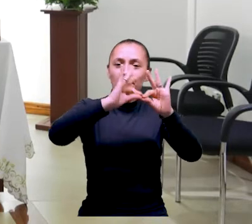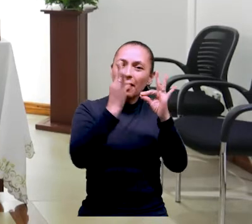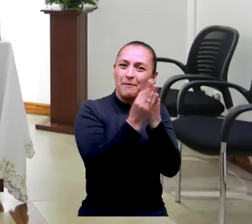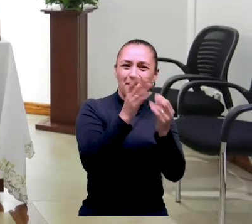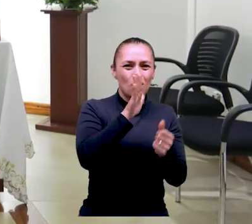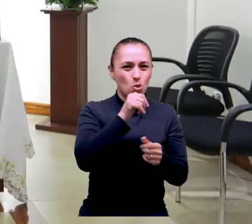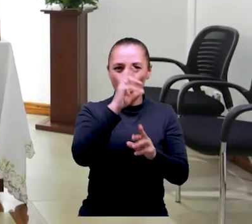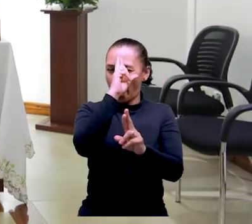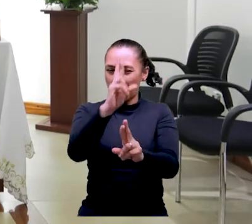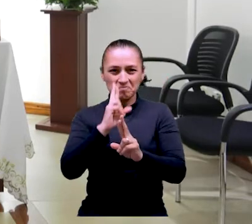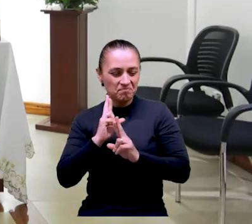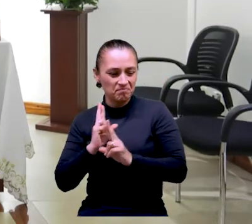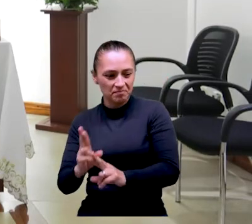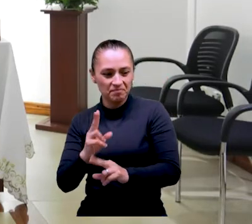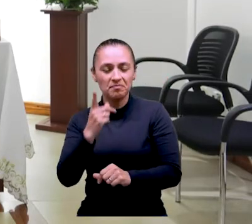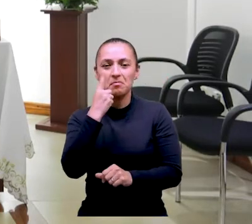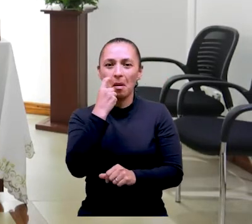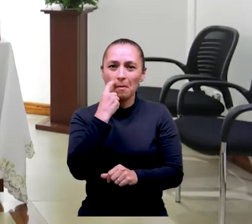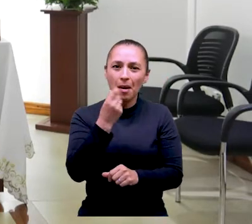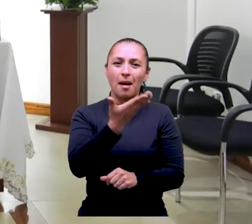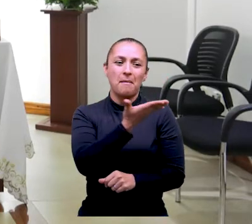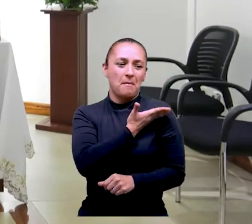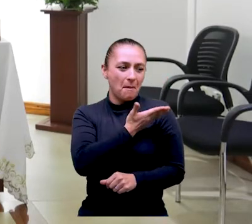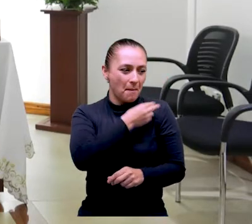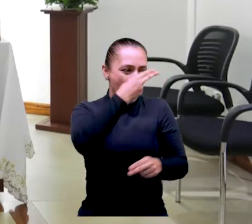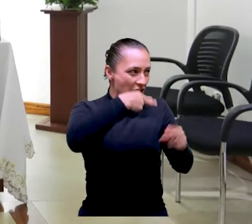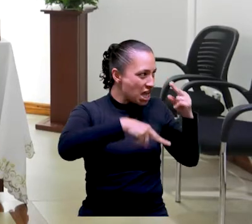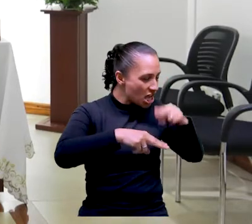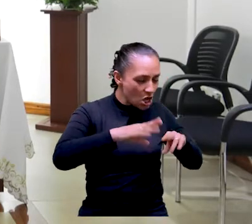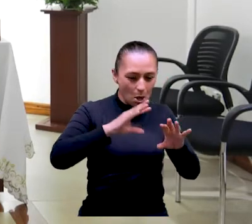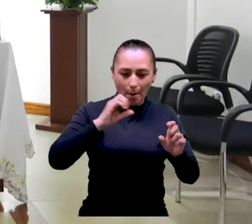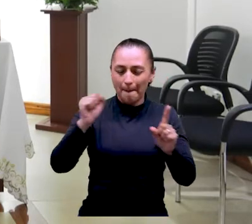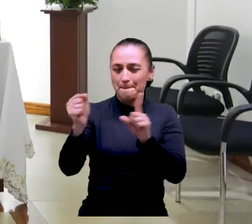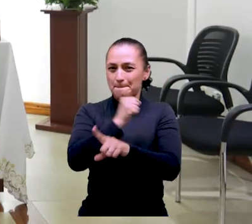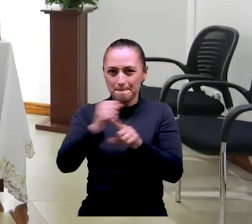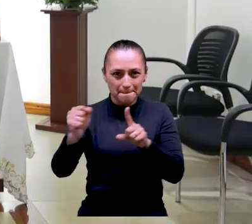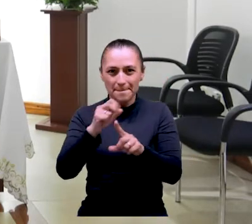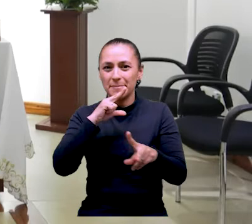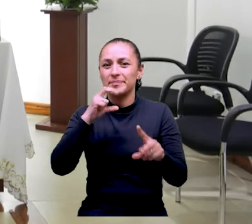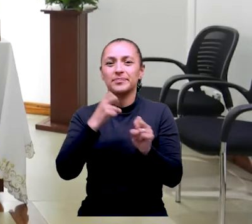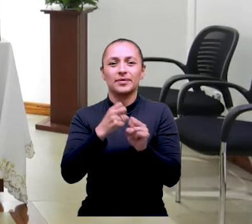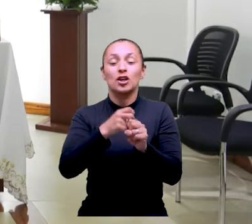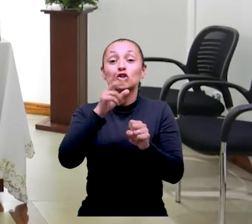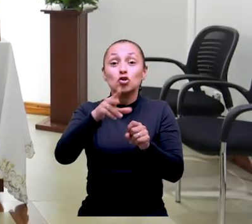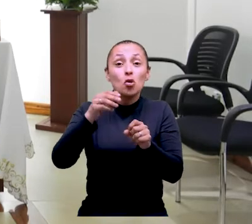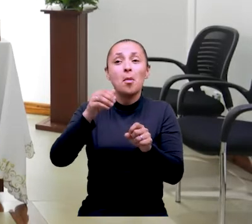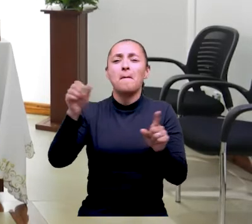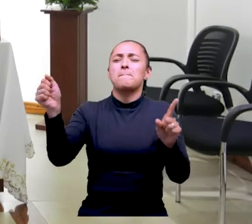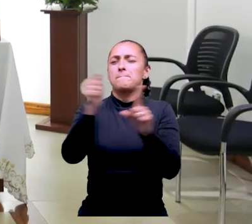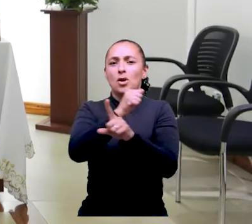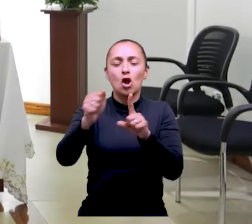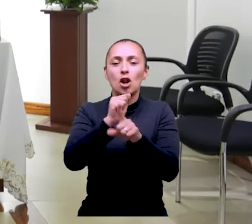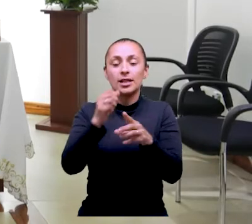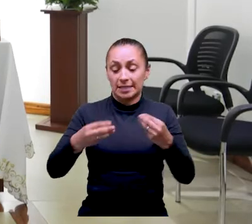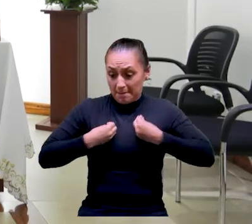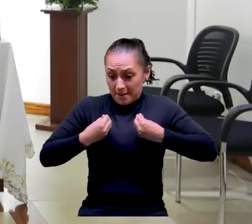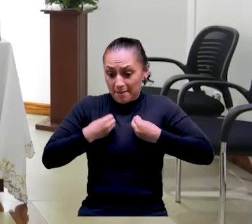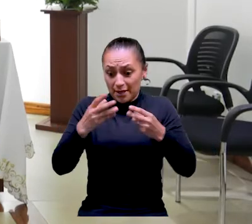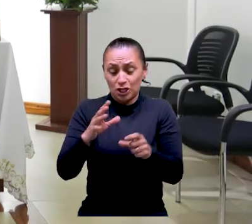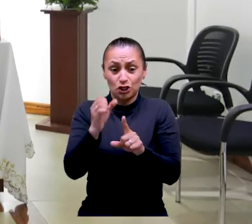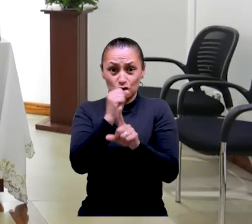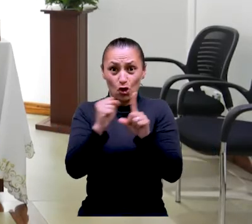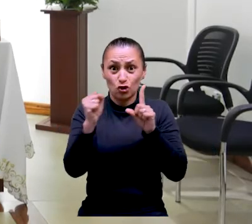familia de violencia intrafamiliar de falta de respeto entre padres e hijos ante tanta violencia